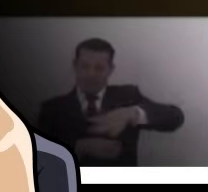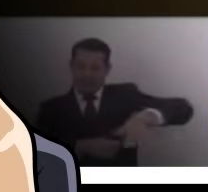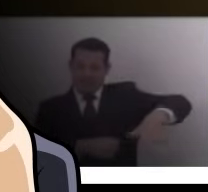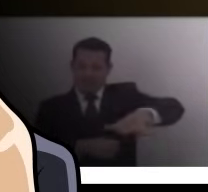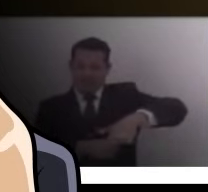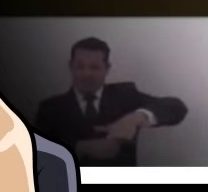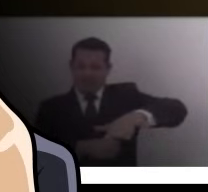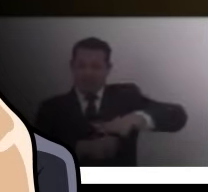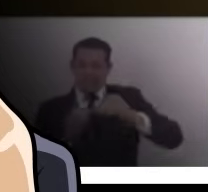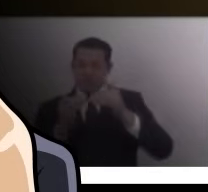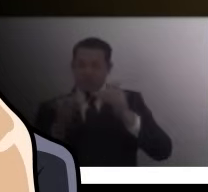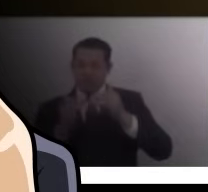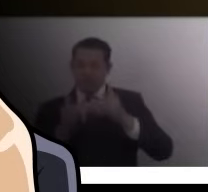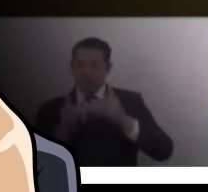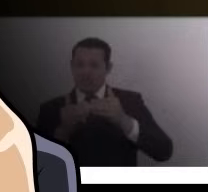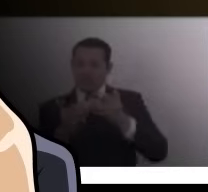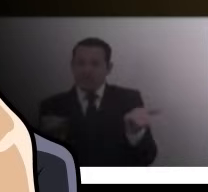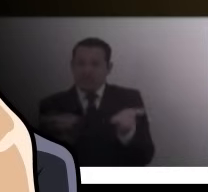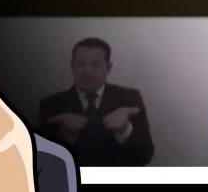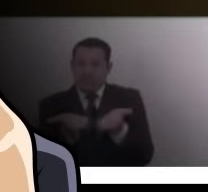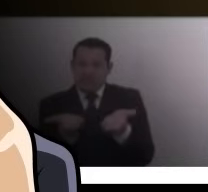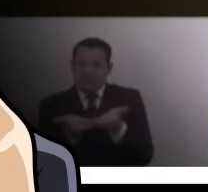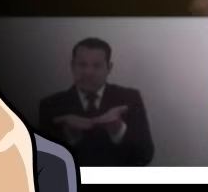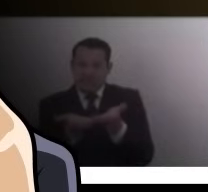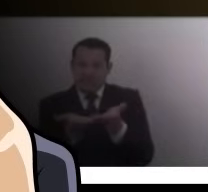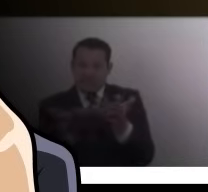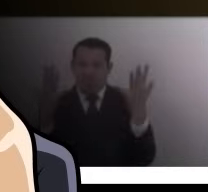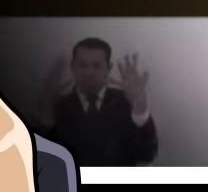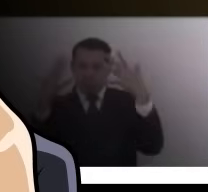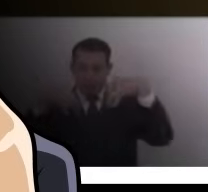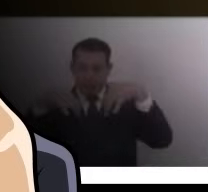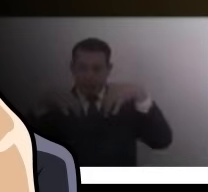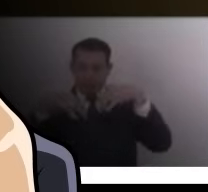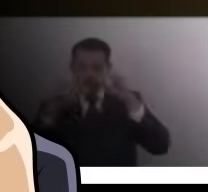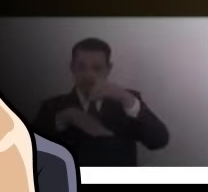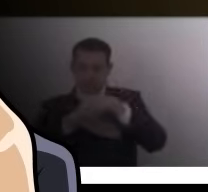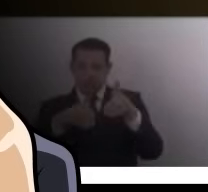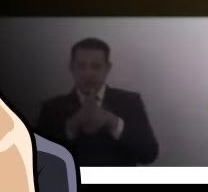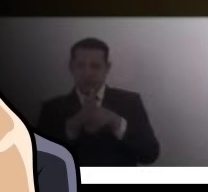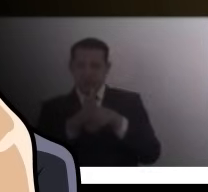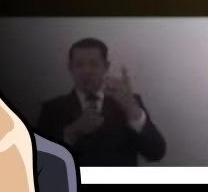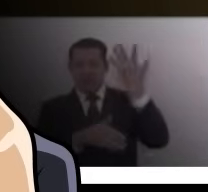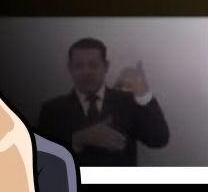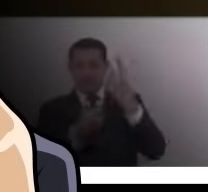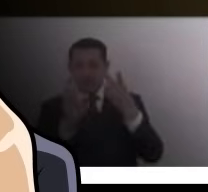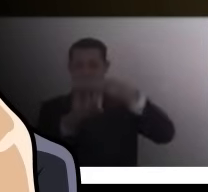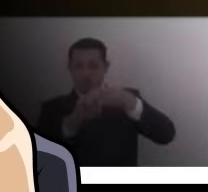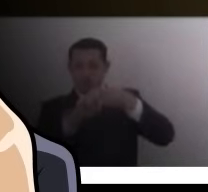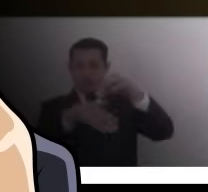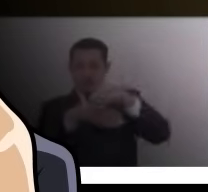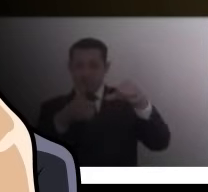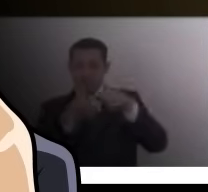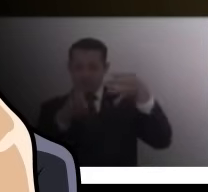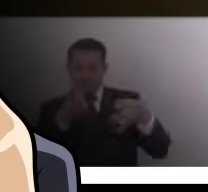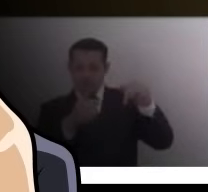que obviamente hicieron los desastrosos diputados que antes estaban acá en esta